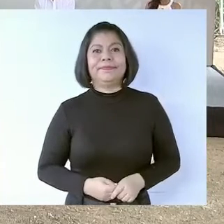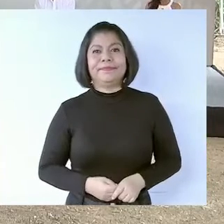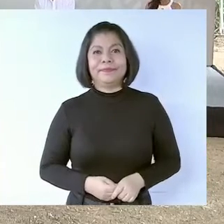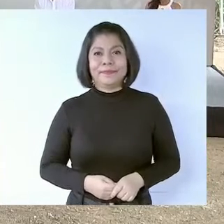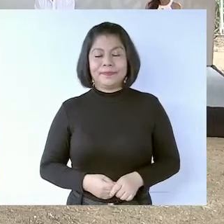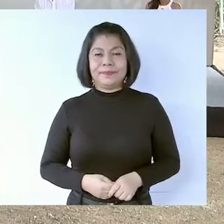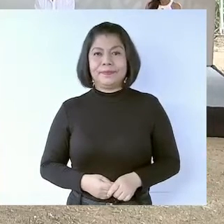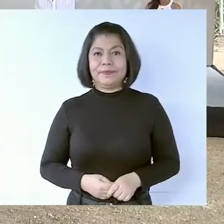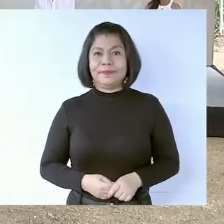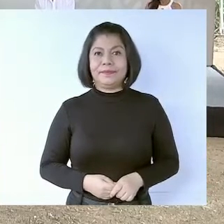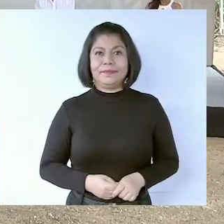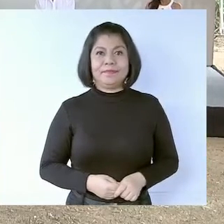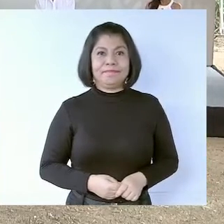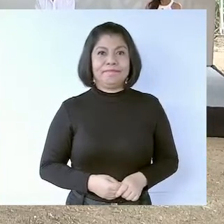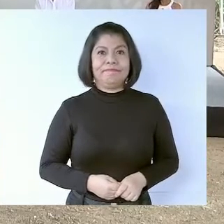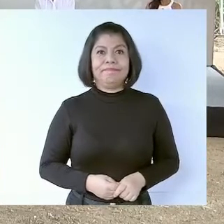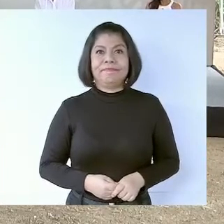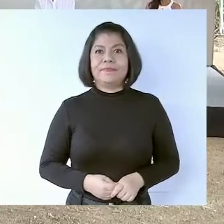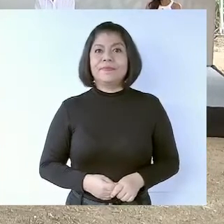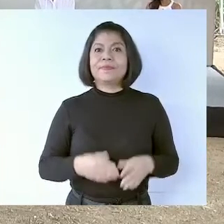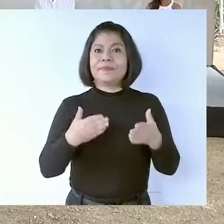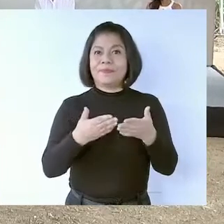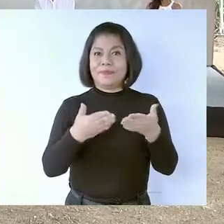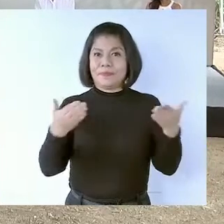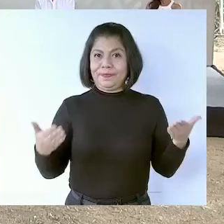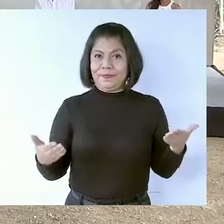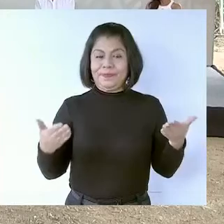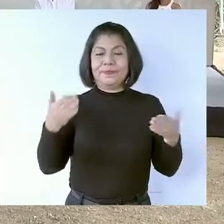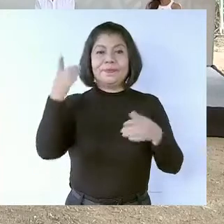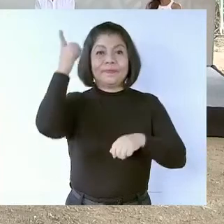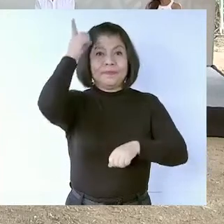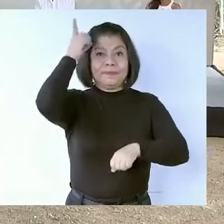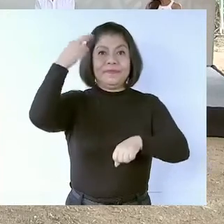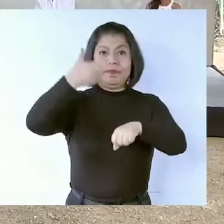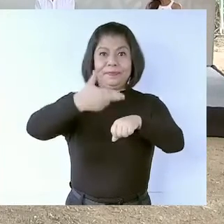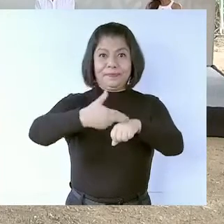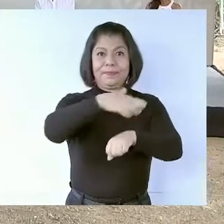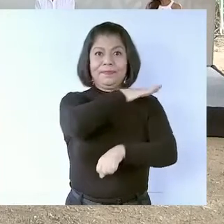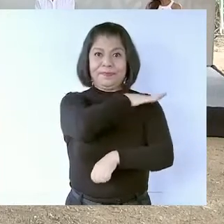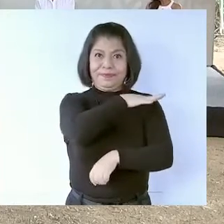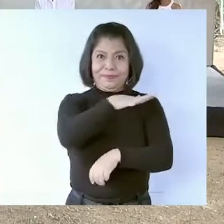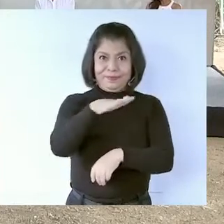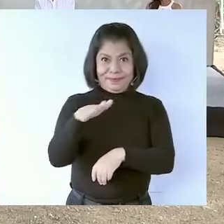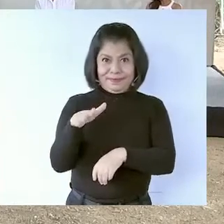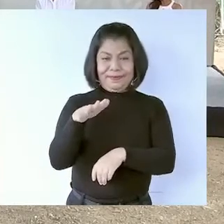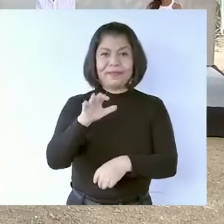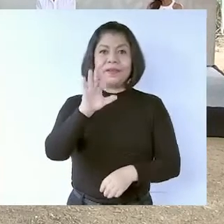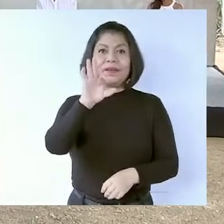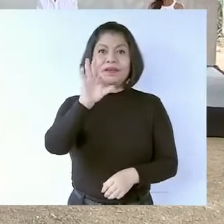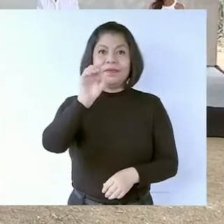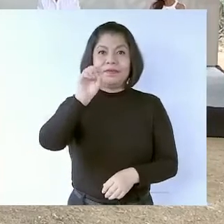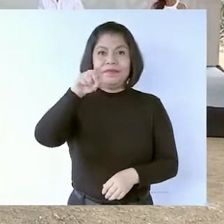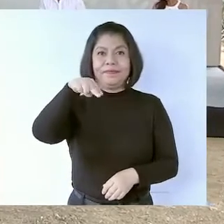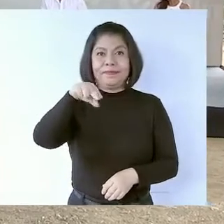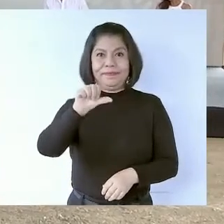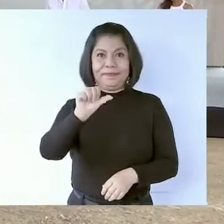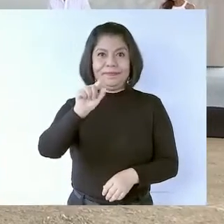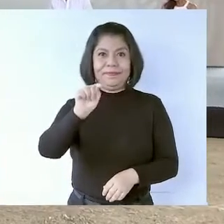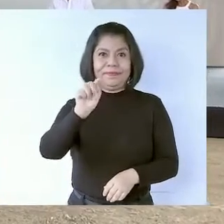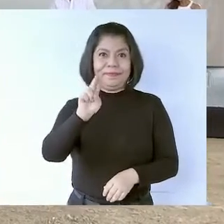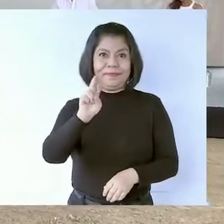A continuación, hace uso de la palabra el director general del Fondo Nacional de Fomento al Turismo, arquitecto Rogelio Jiménez